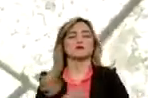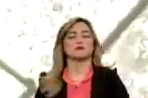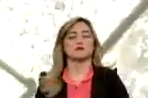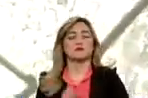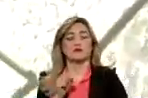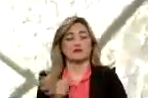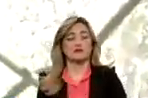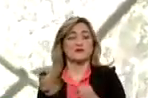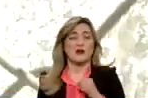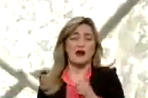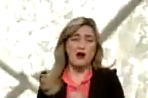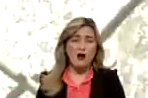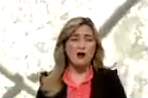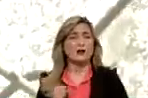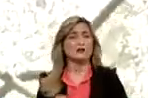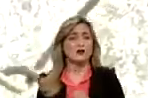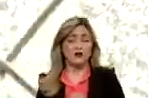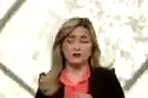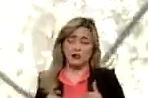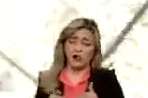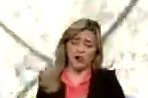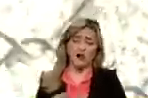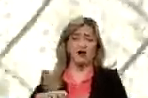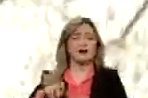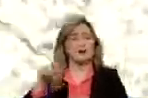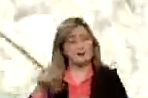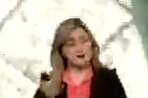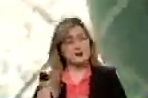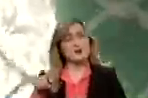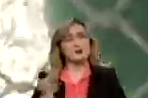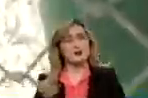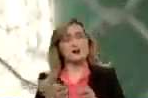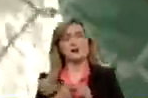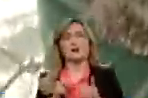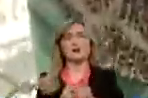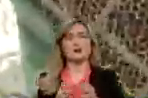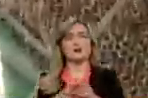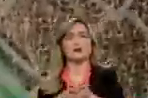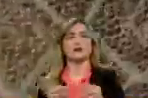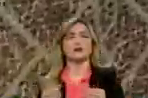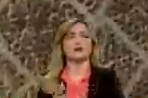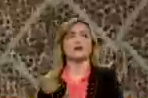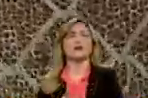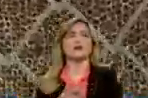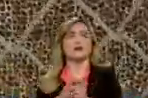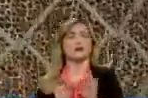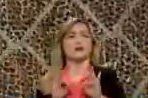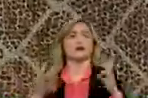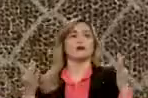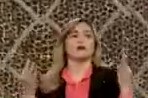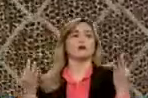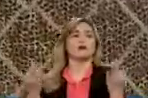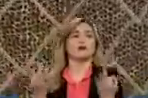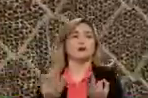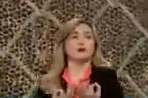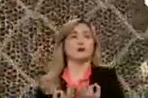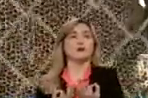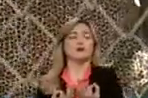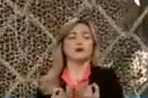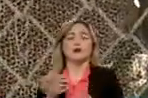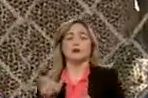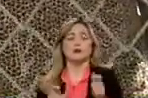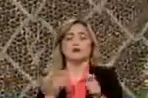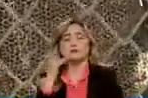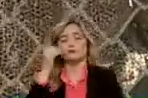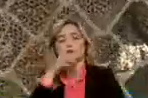muchos años que nos cortan el agua y necesitamos que por favor nos solucionen inmediatamente, porque tenemos familias que cuentan con personas